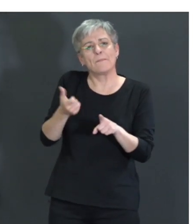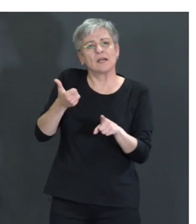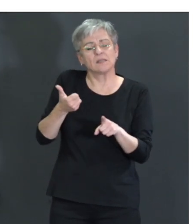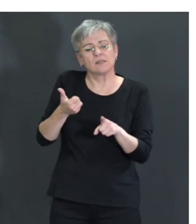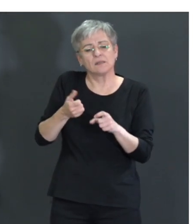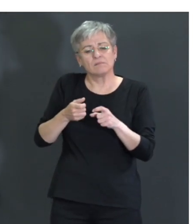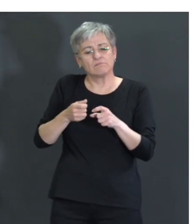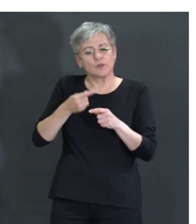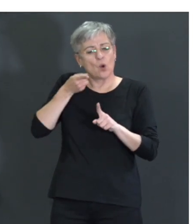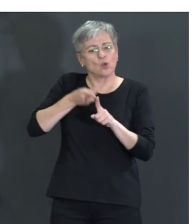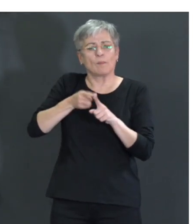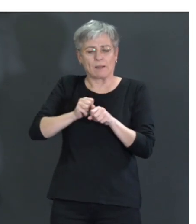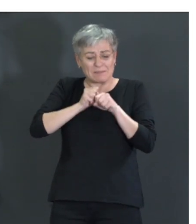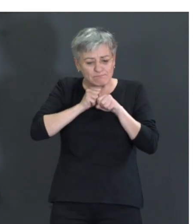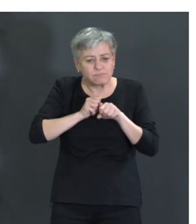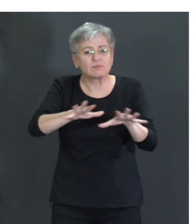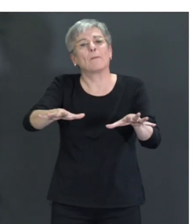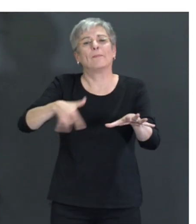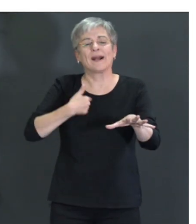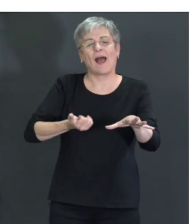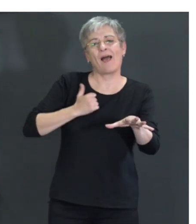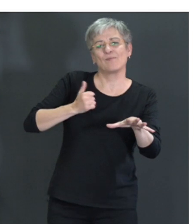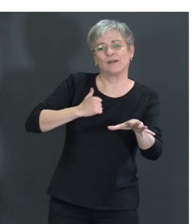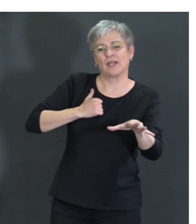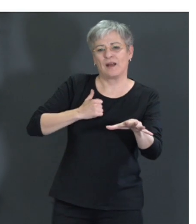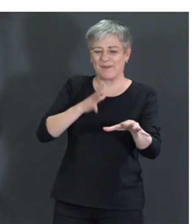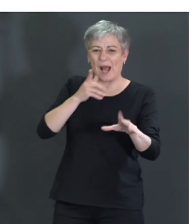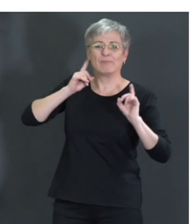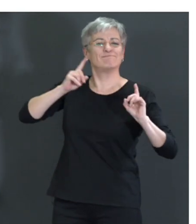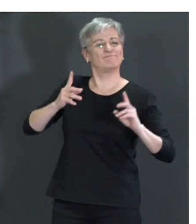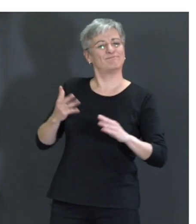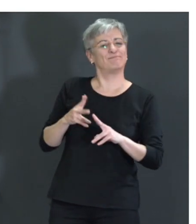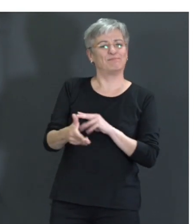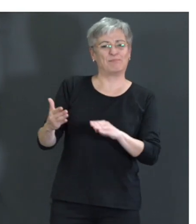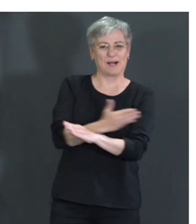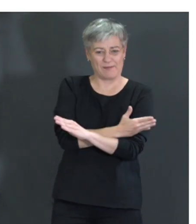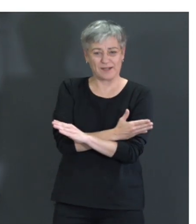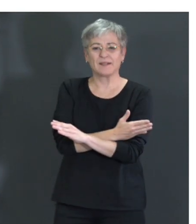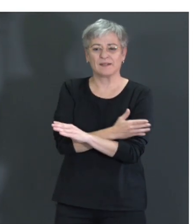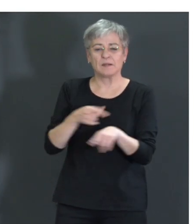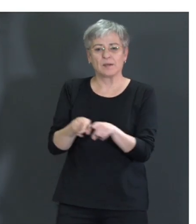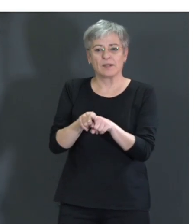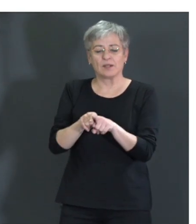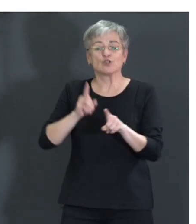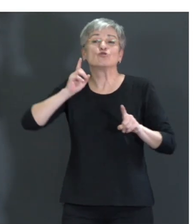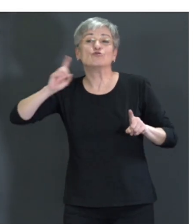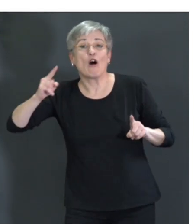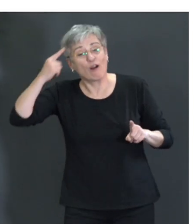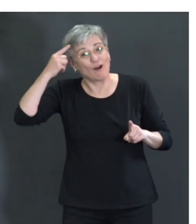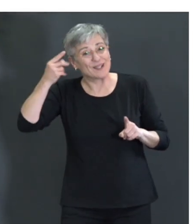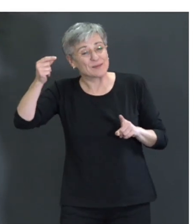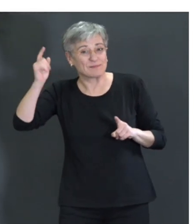llegar a más personas que se puedan beneficiar de esta skill, no solamente las personas con deterioro cognitivo.